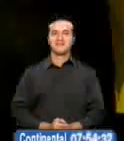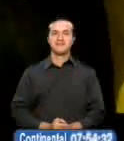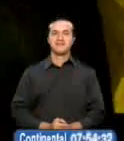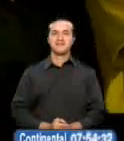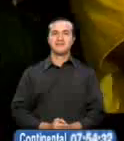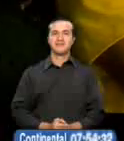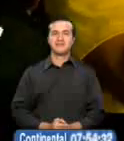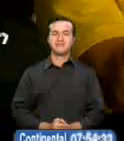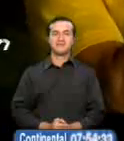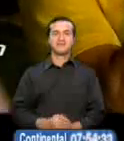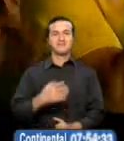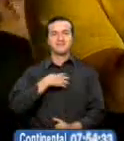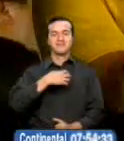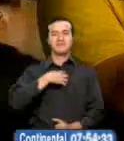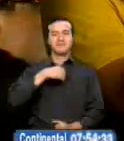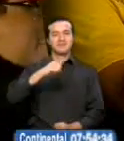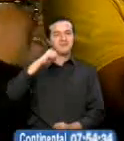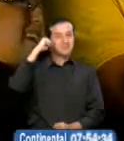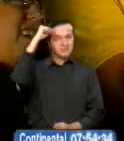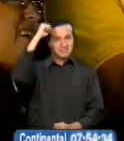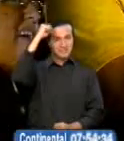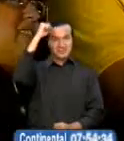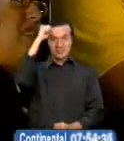¡A Barcelona!